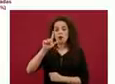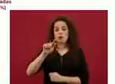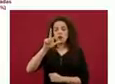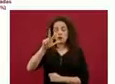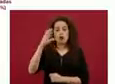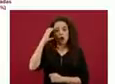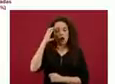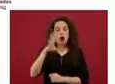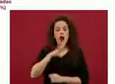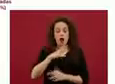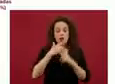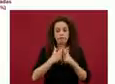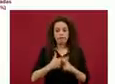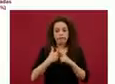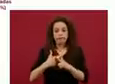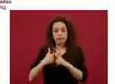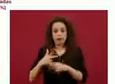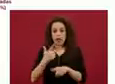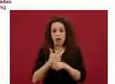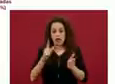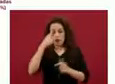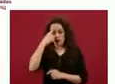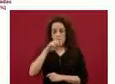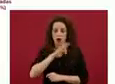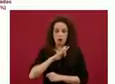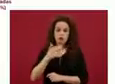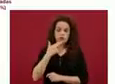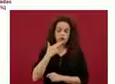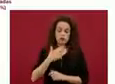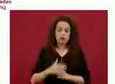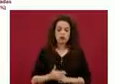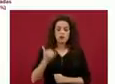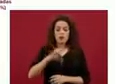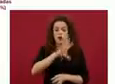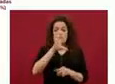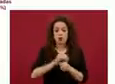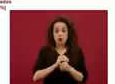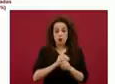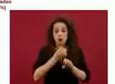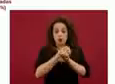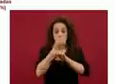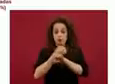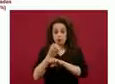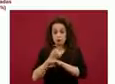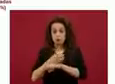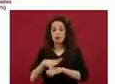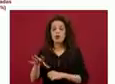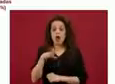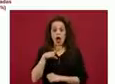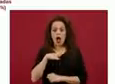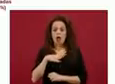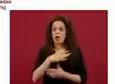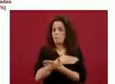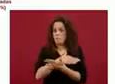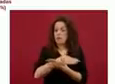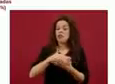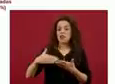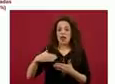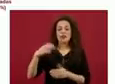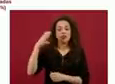camas disponibles, y al menos todas las entidades federativas tienen al menos la mitad de sus